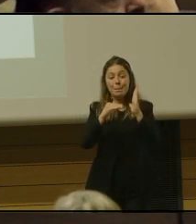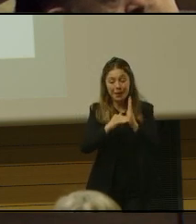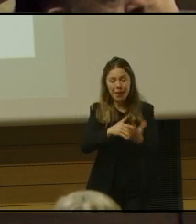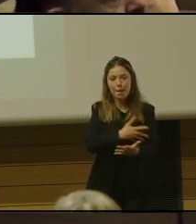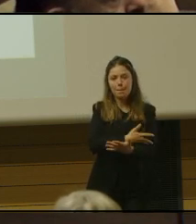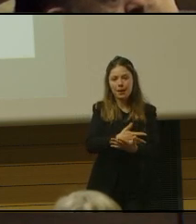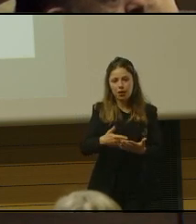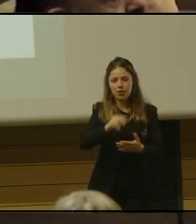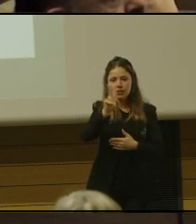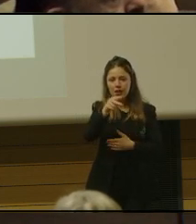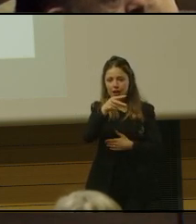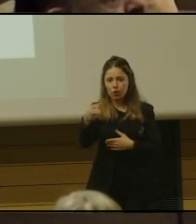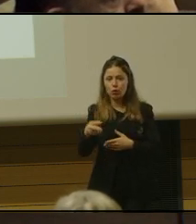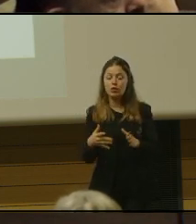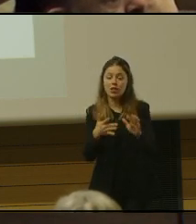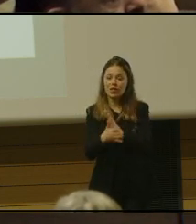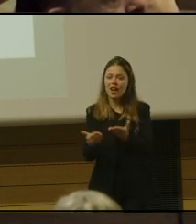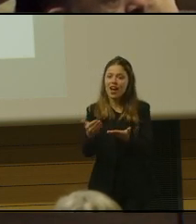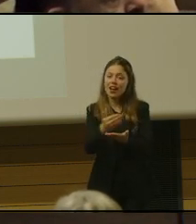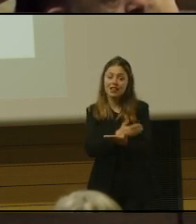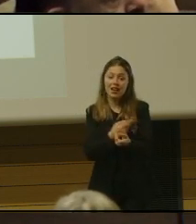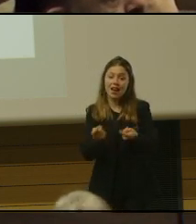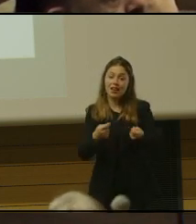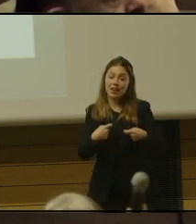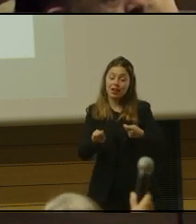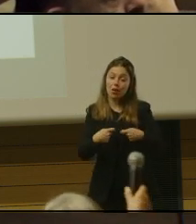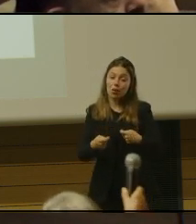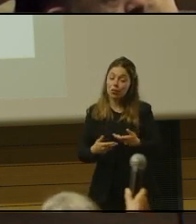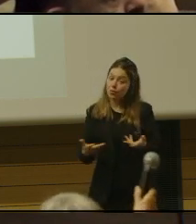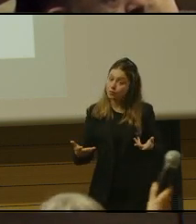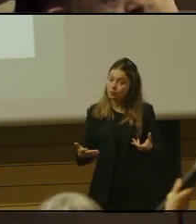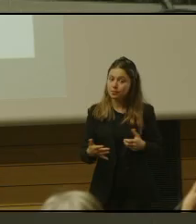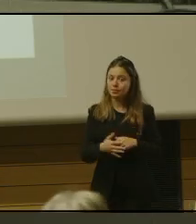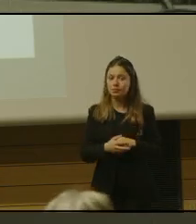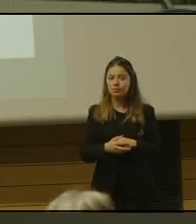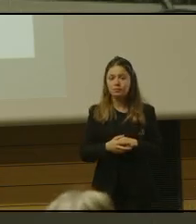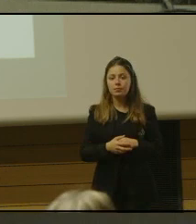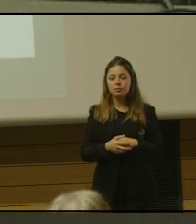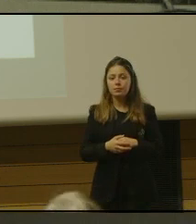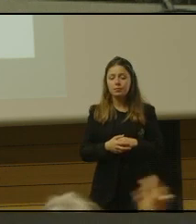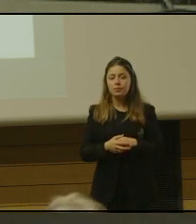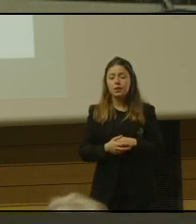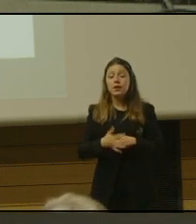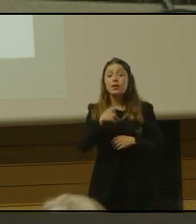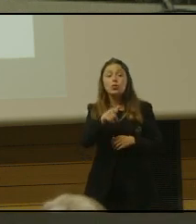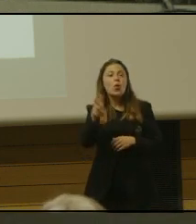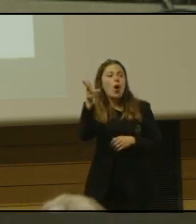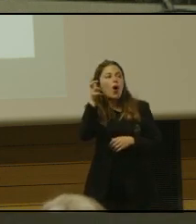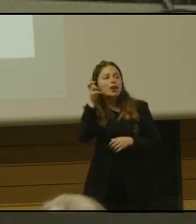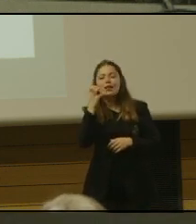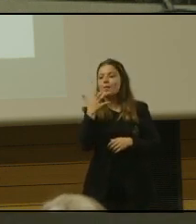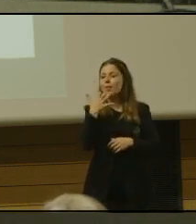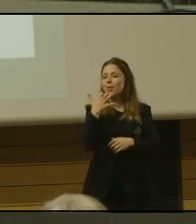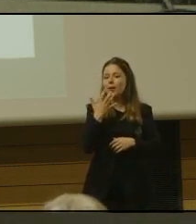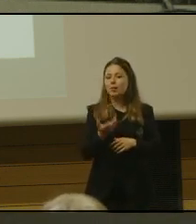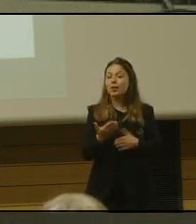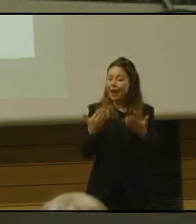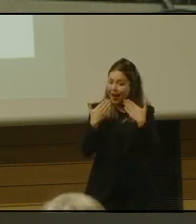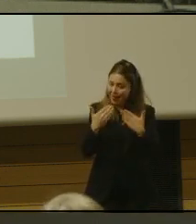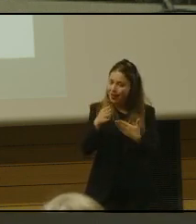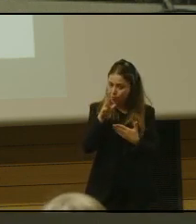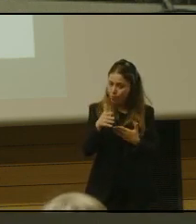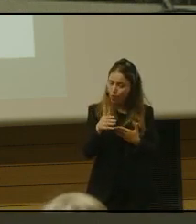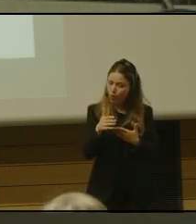Ya veis qué rentable nos resulta este negocio. Sí. Sí, y sobre todo cuando oyes, muchas gracias por